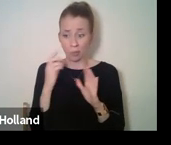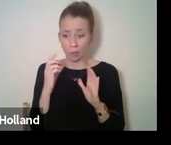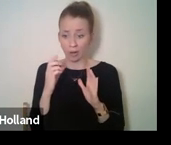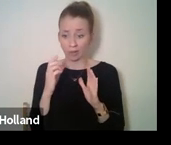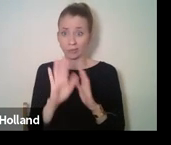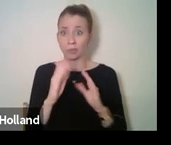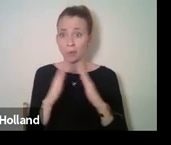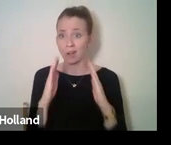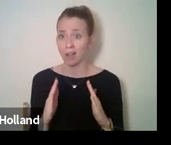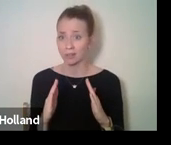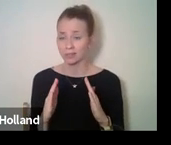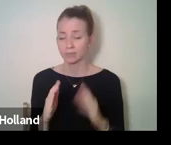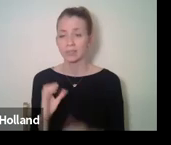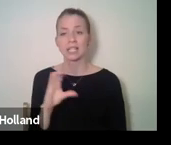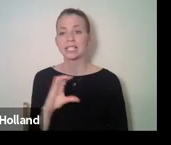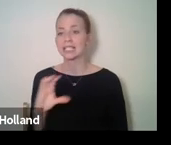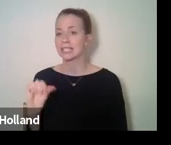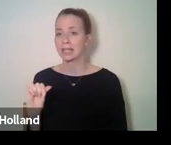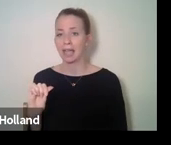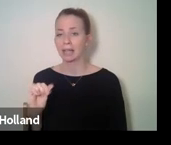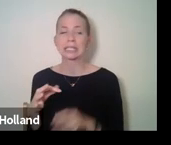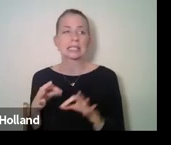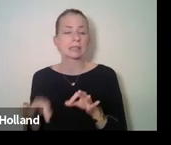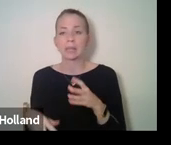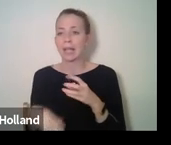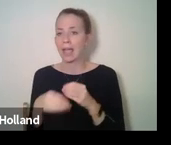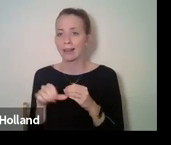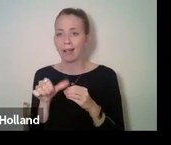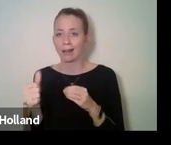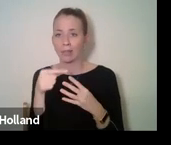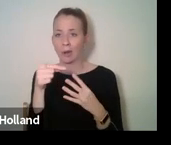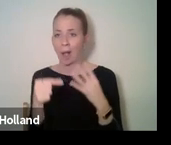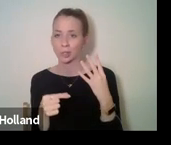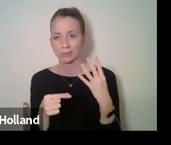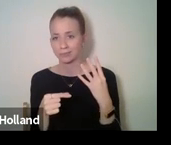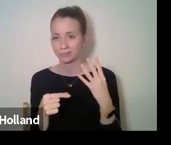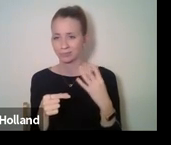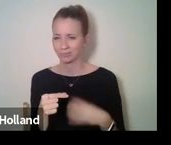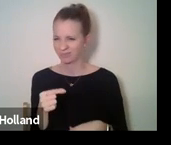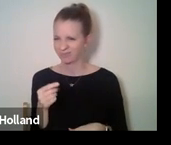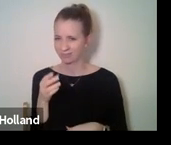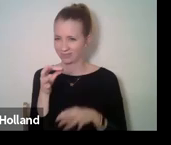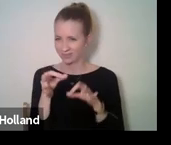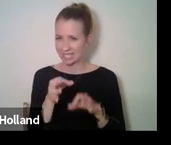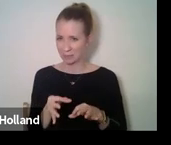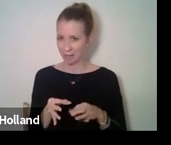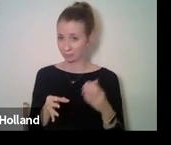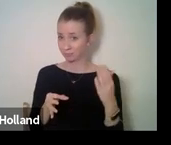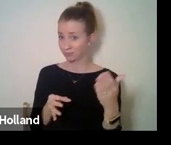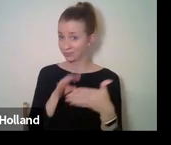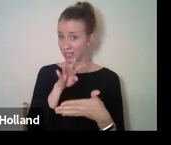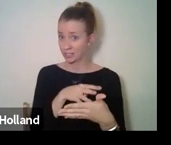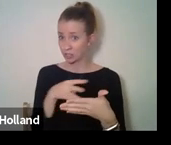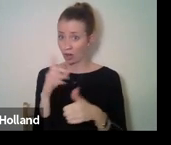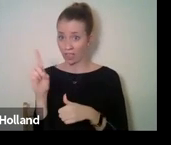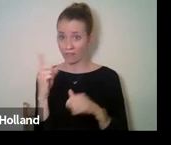And CCA is just adding another option. Let me explain. If you look at the chart, on the first